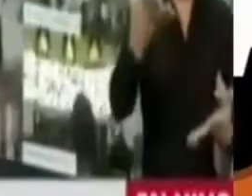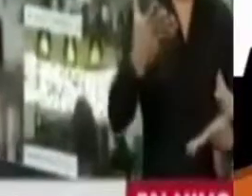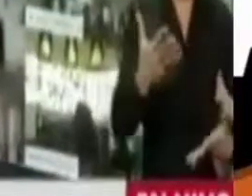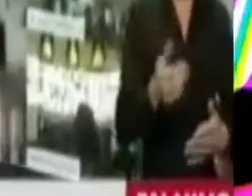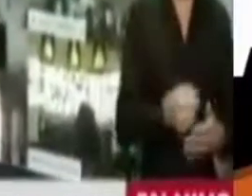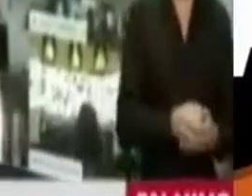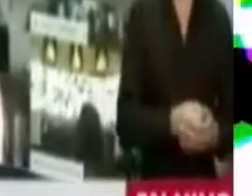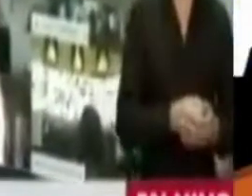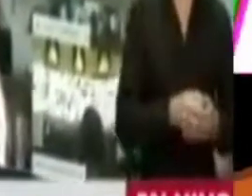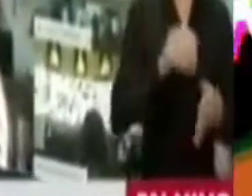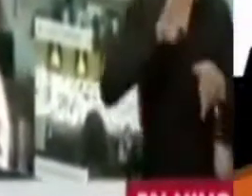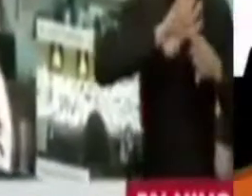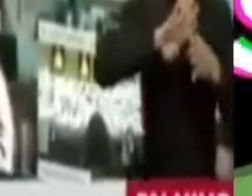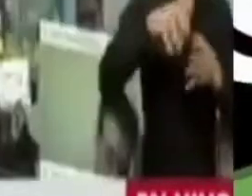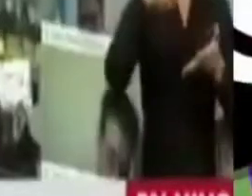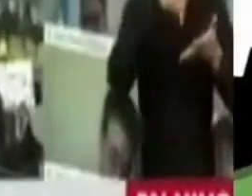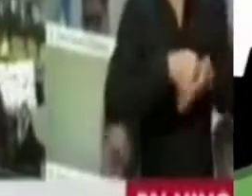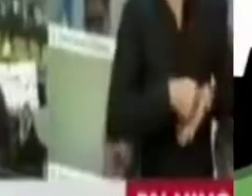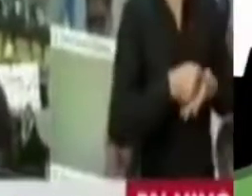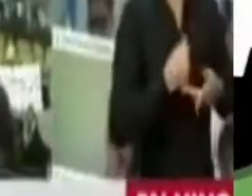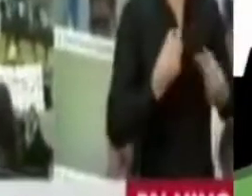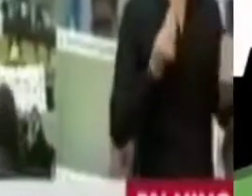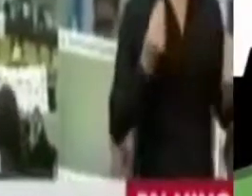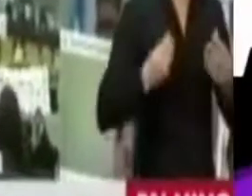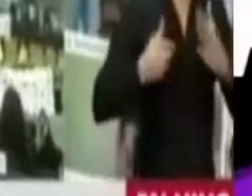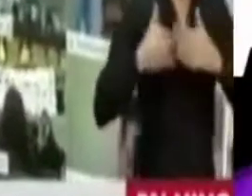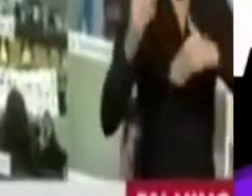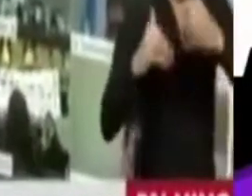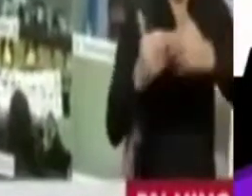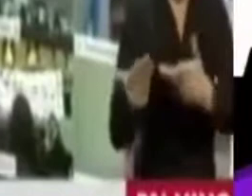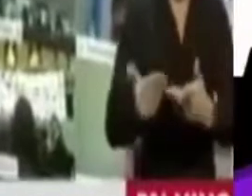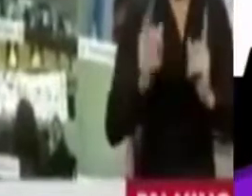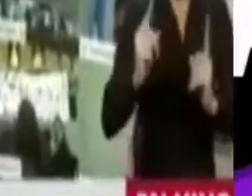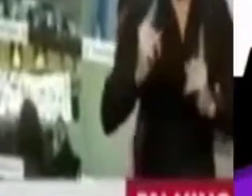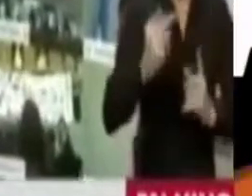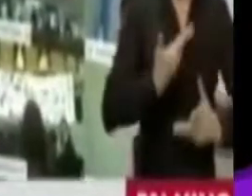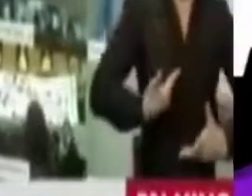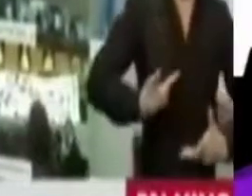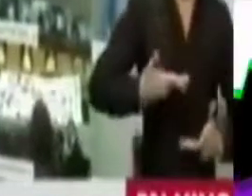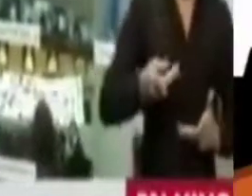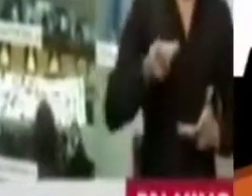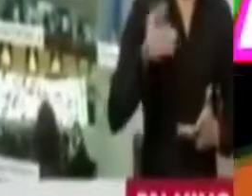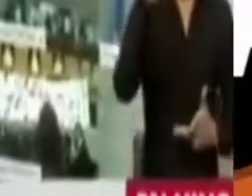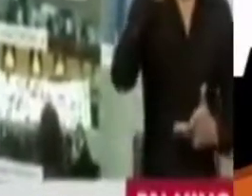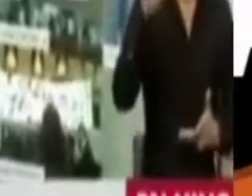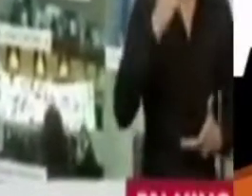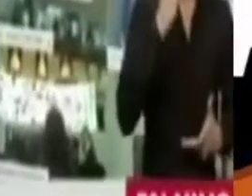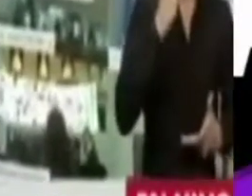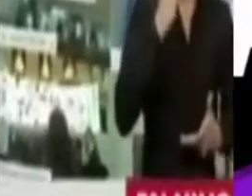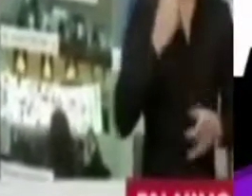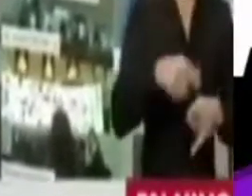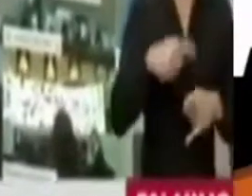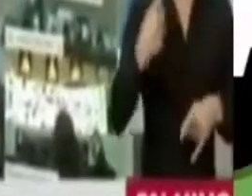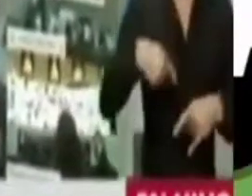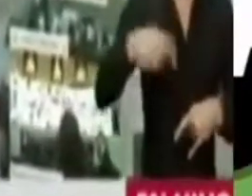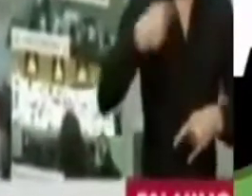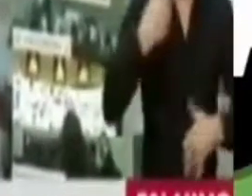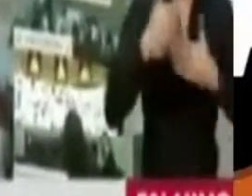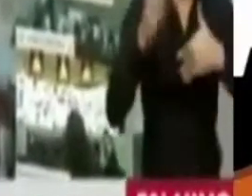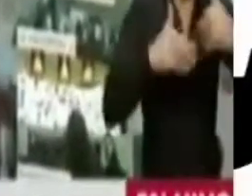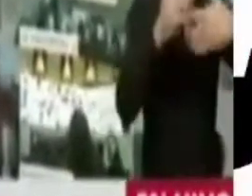de pesos, que iban a estar destinados en este semestre. No obstante eso, yo pedí que fuese